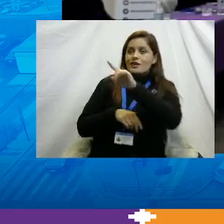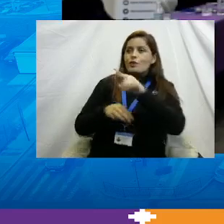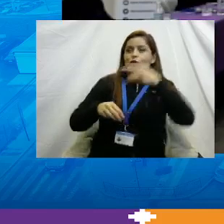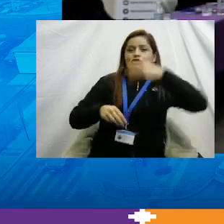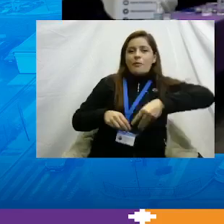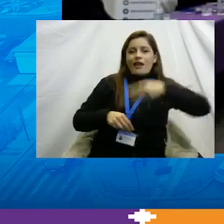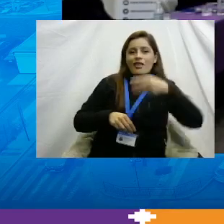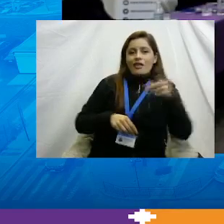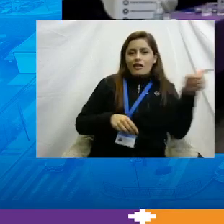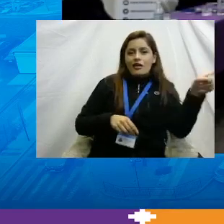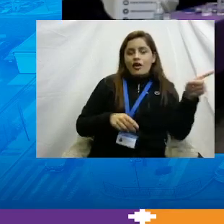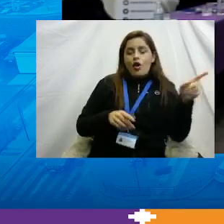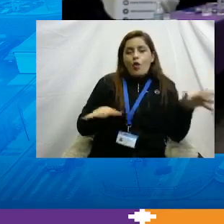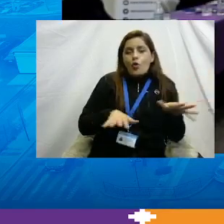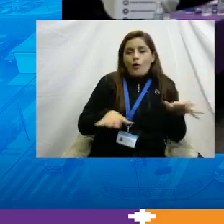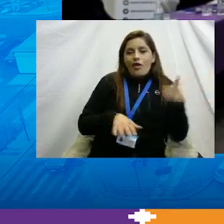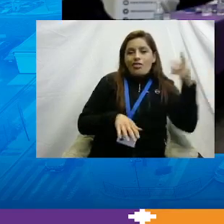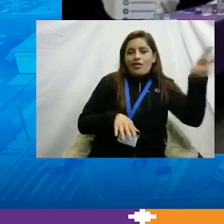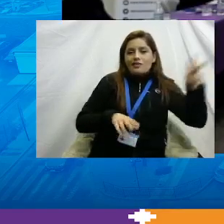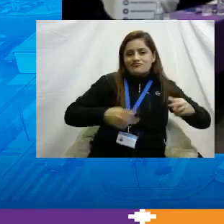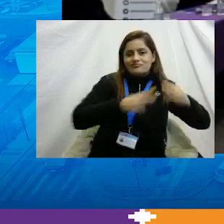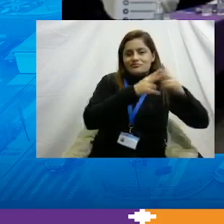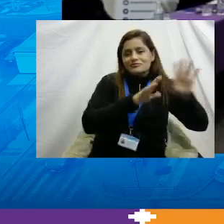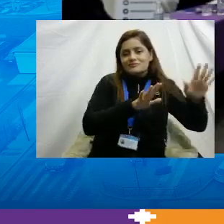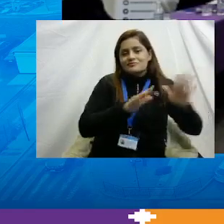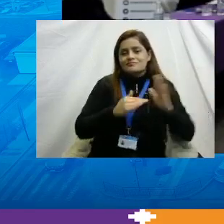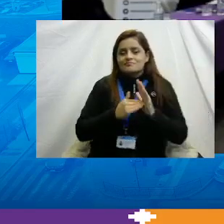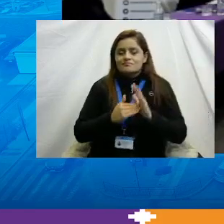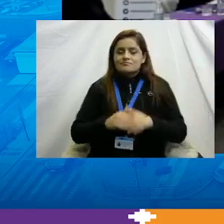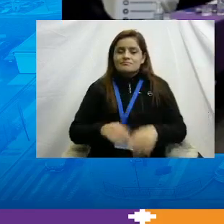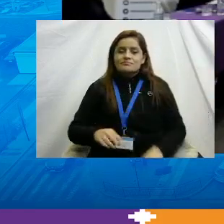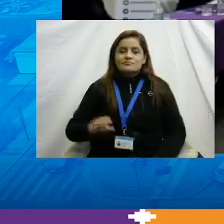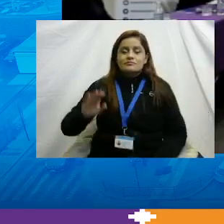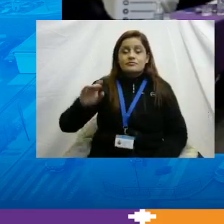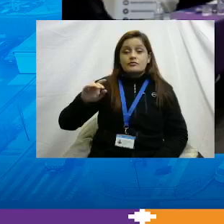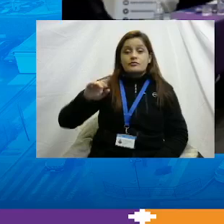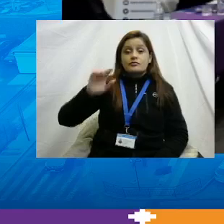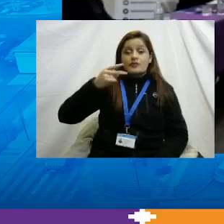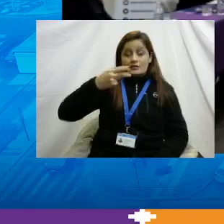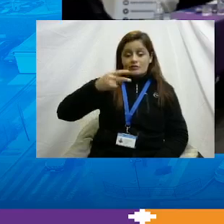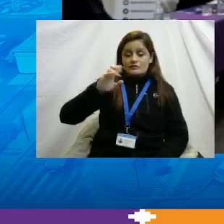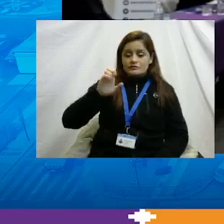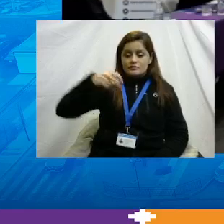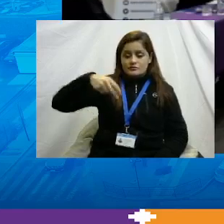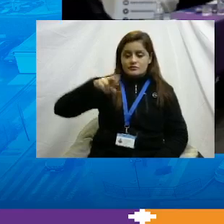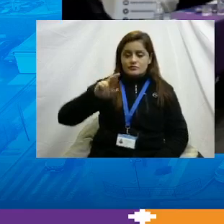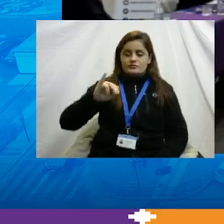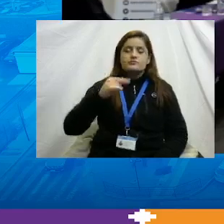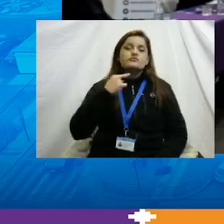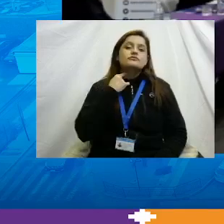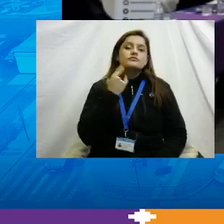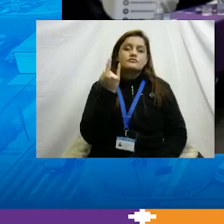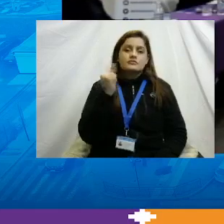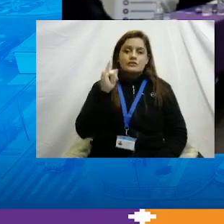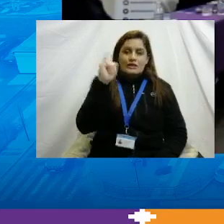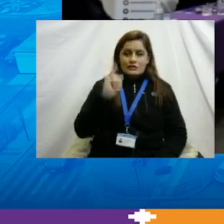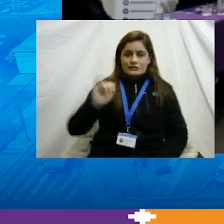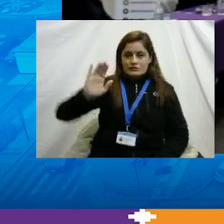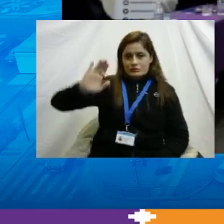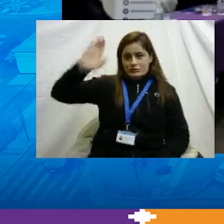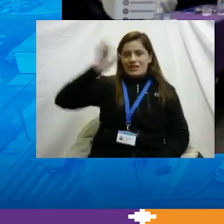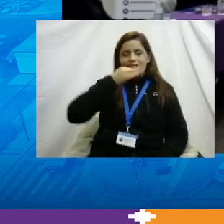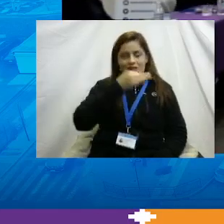que tenemos hoy día. ¿Concejal? Súper breve, alcaldesa. Sí, está bien lo de los terrenos, pero hay que ver el uso,